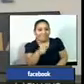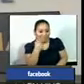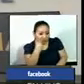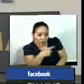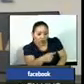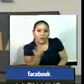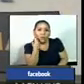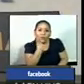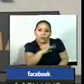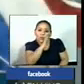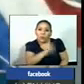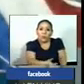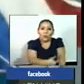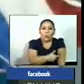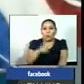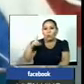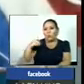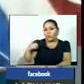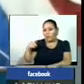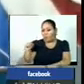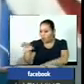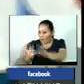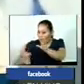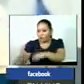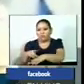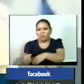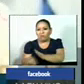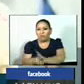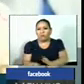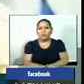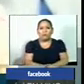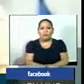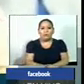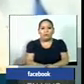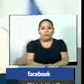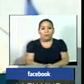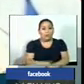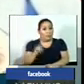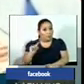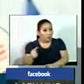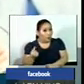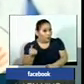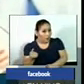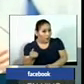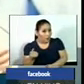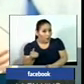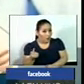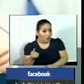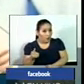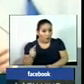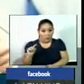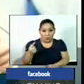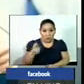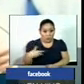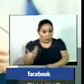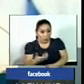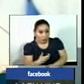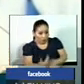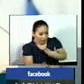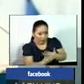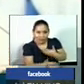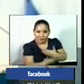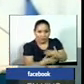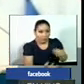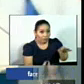con coronavirus genera dudas en algunos diputados. En primer lugar, decir que nosotros no hemos recibido ningún tipo de